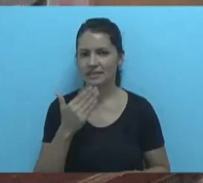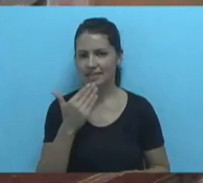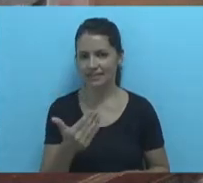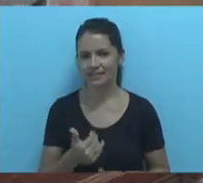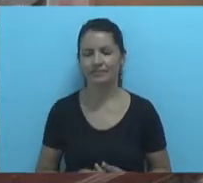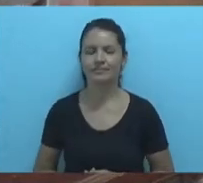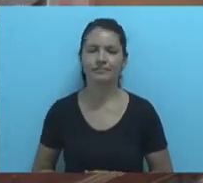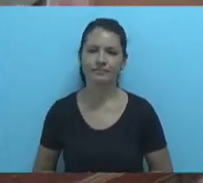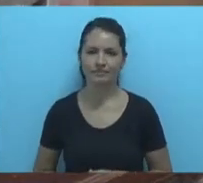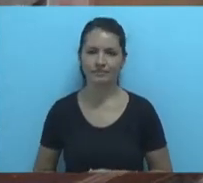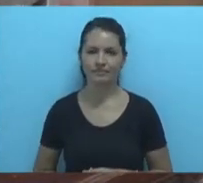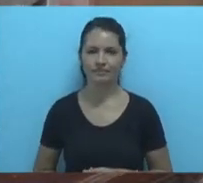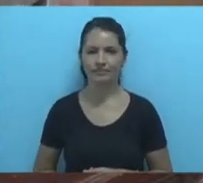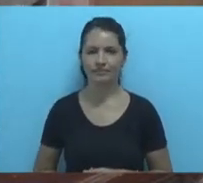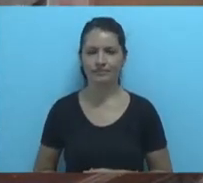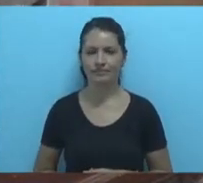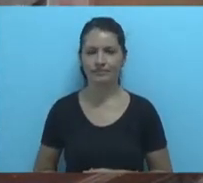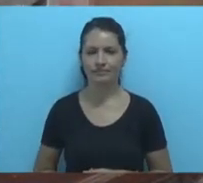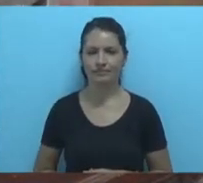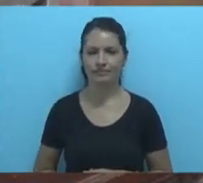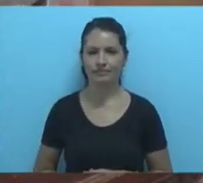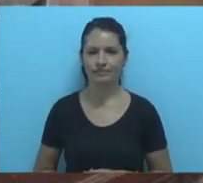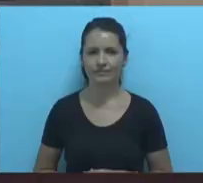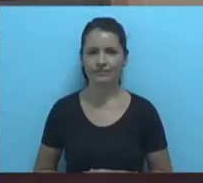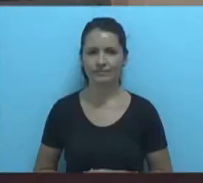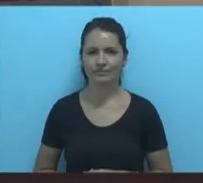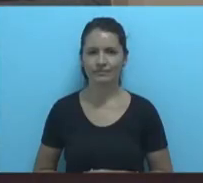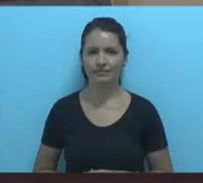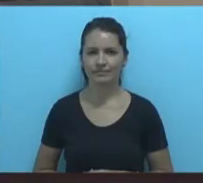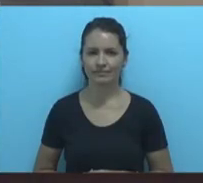presidente. Gracias, diputado. Tiene la palabra el diputado Busato.